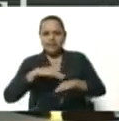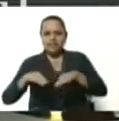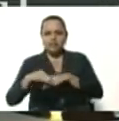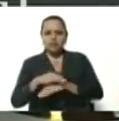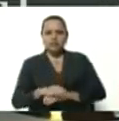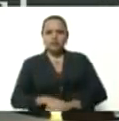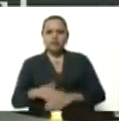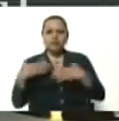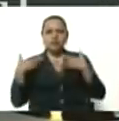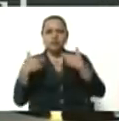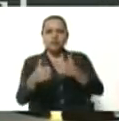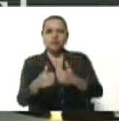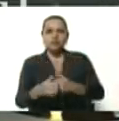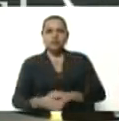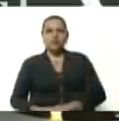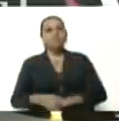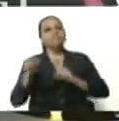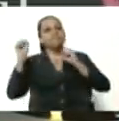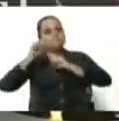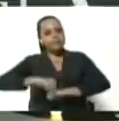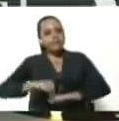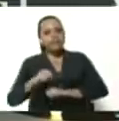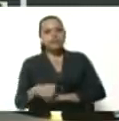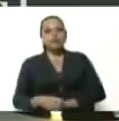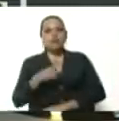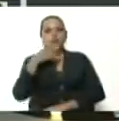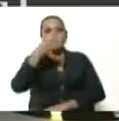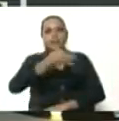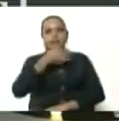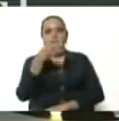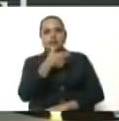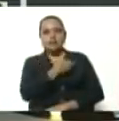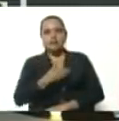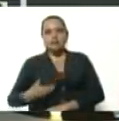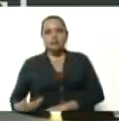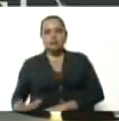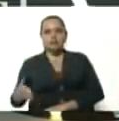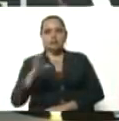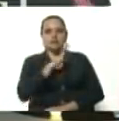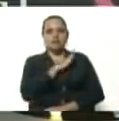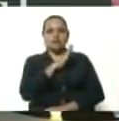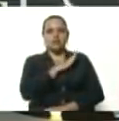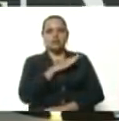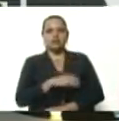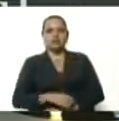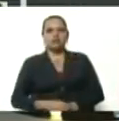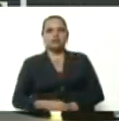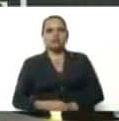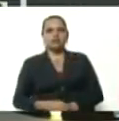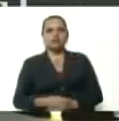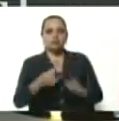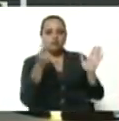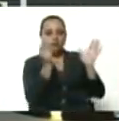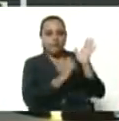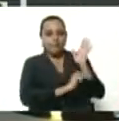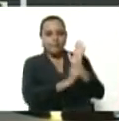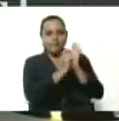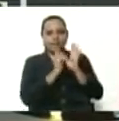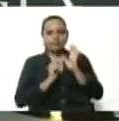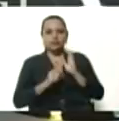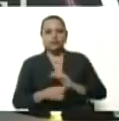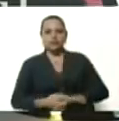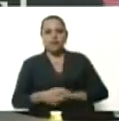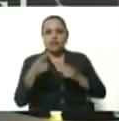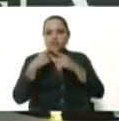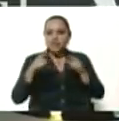Alvarado. Sí, sí, buenas tardes, presidente. Tenemos en el mapa de los